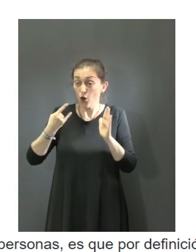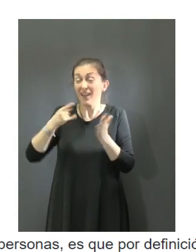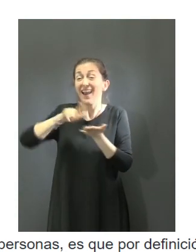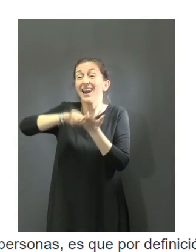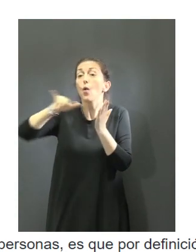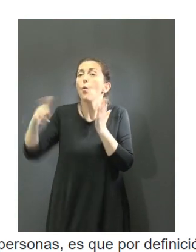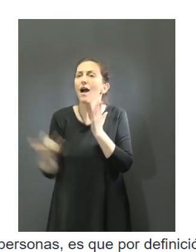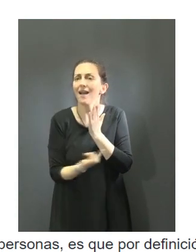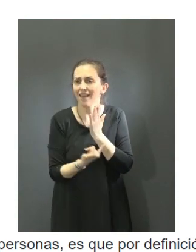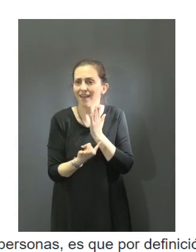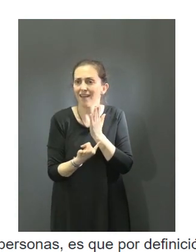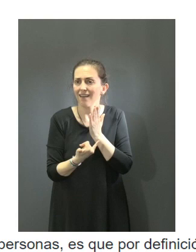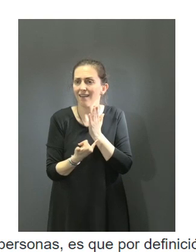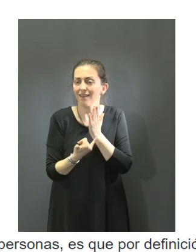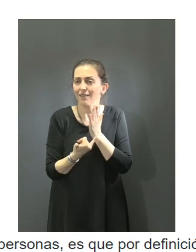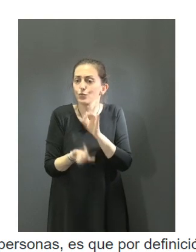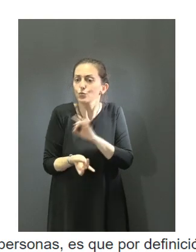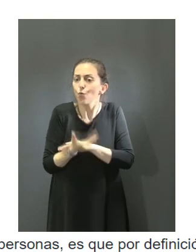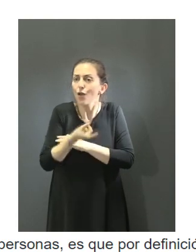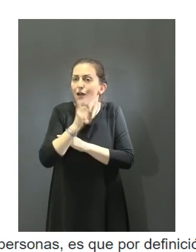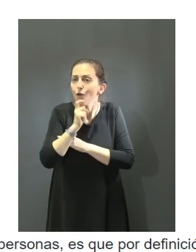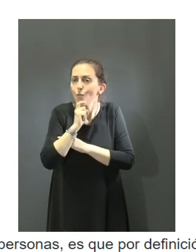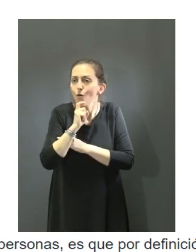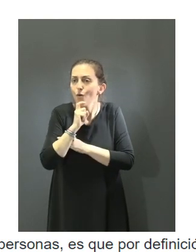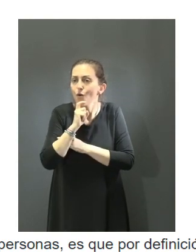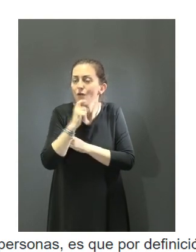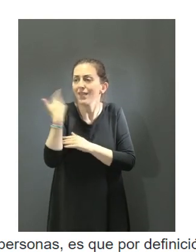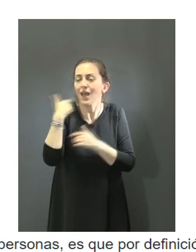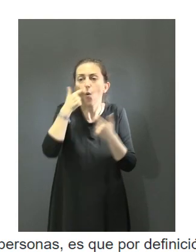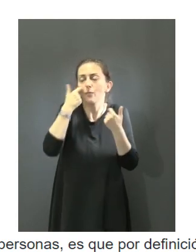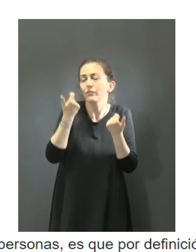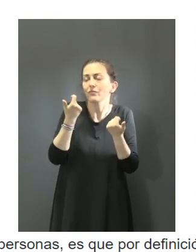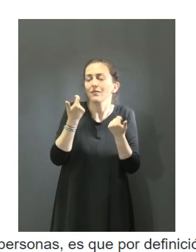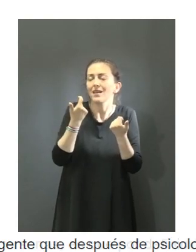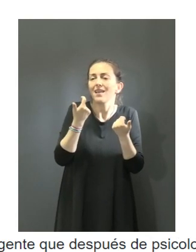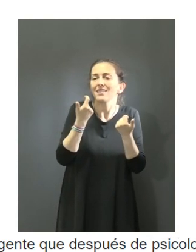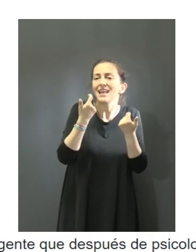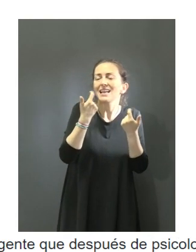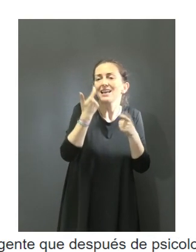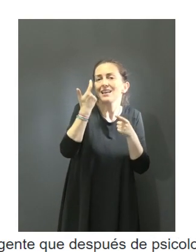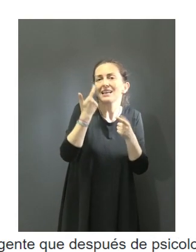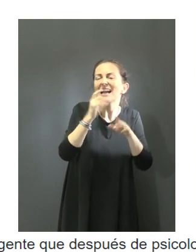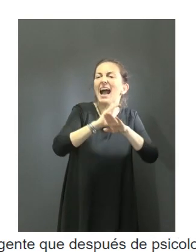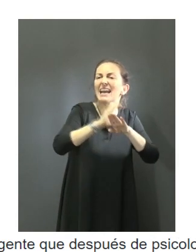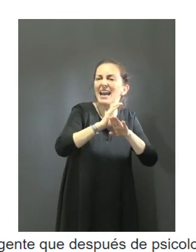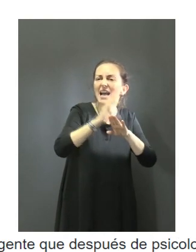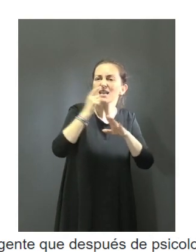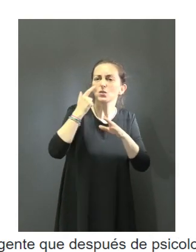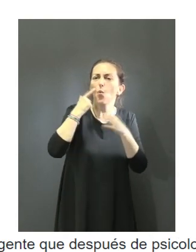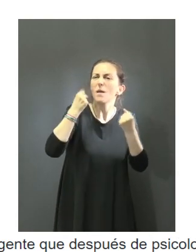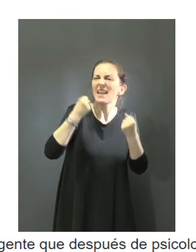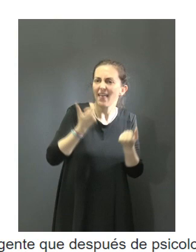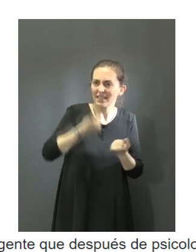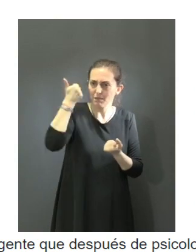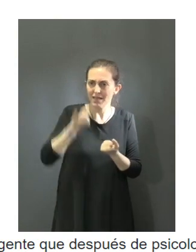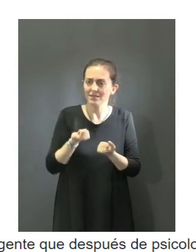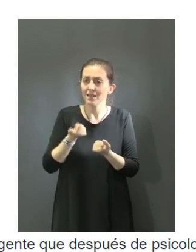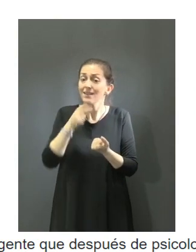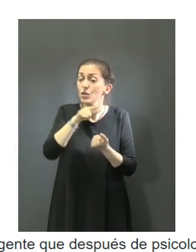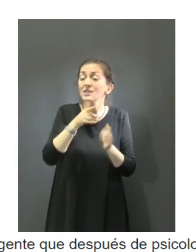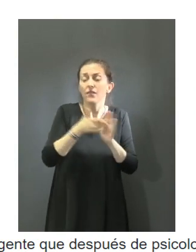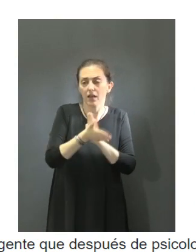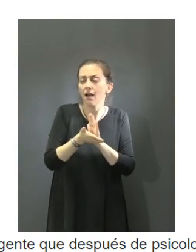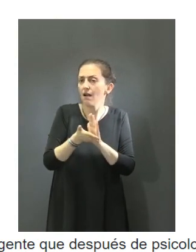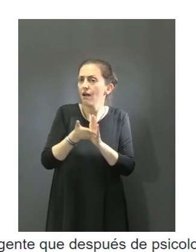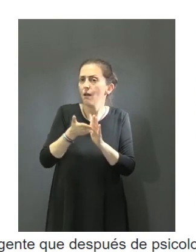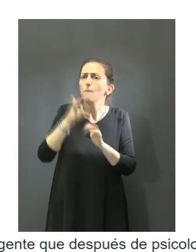lenguaje, todo surgen de, digamos, de ramas de humanidades realmente aplicadas al tema computacional, etcétera. Así es que yo diría que ahí es cada vez más.